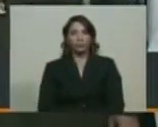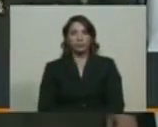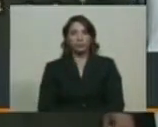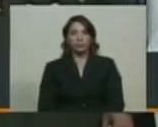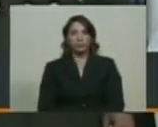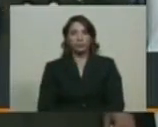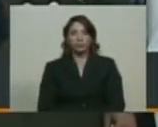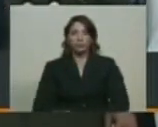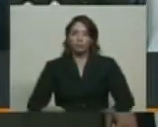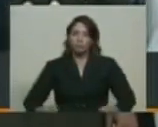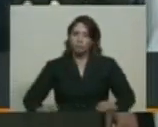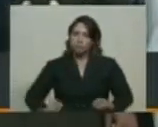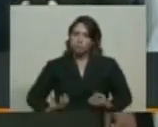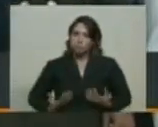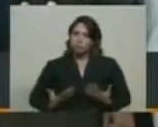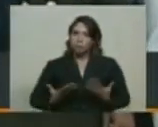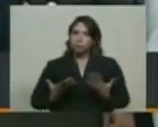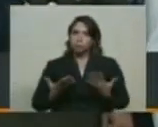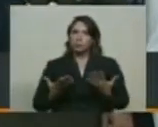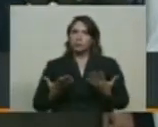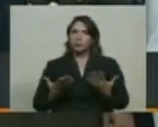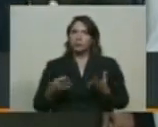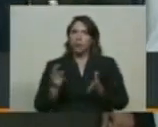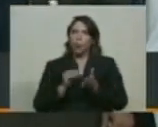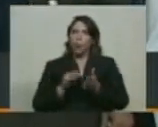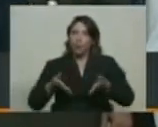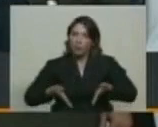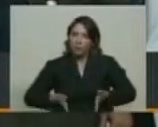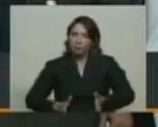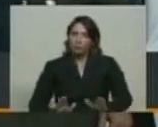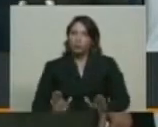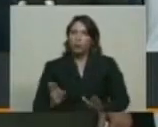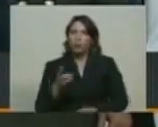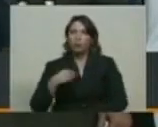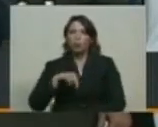de renacimiento de nuestro país.